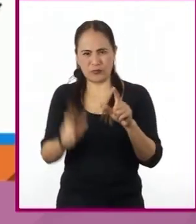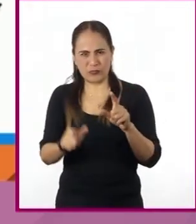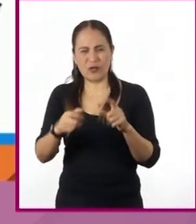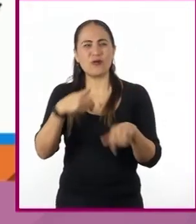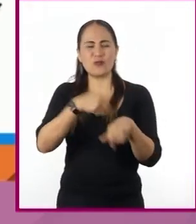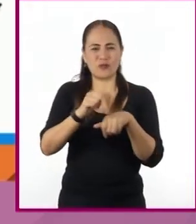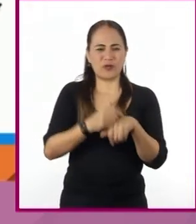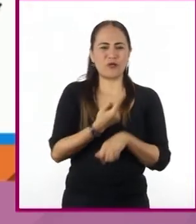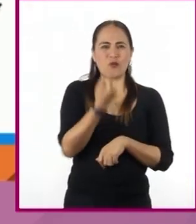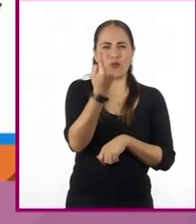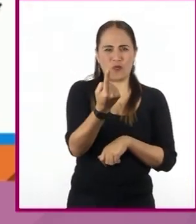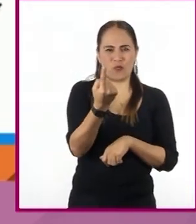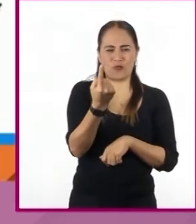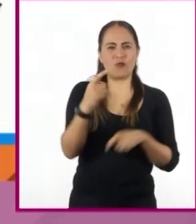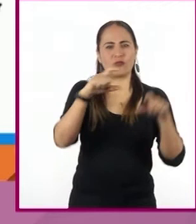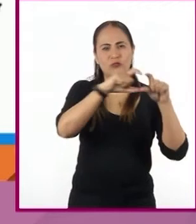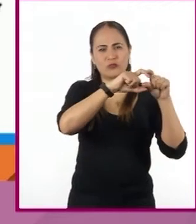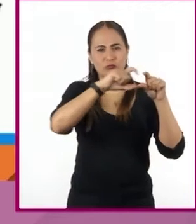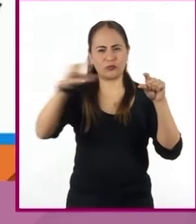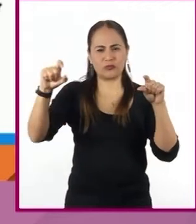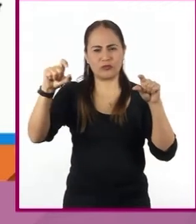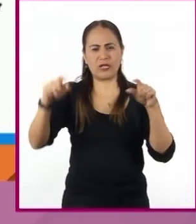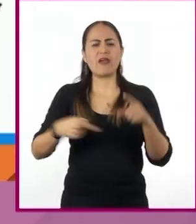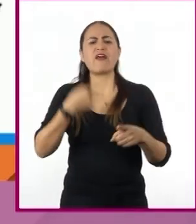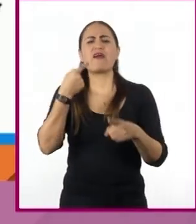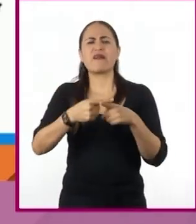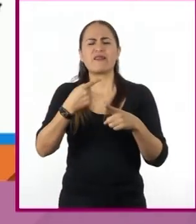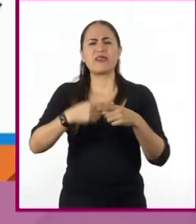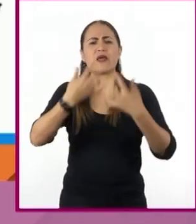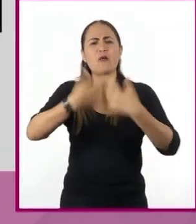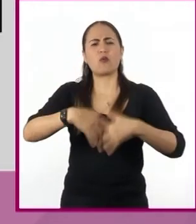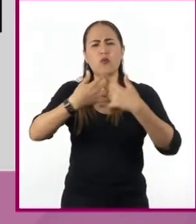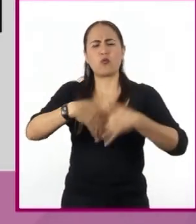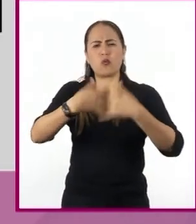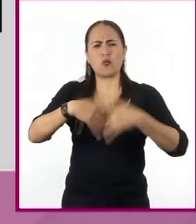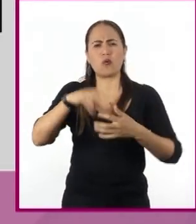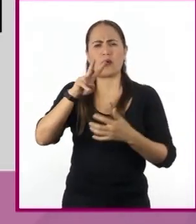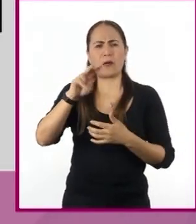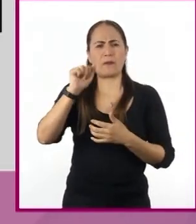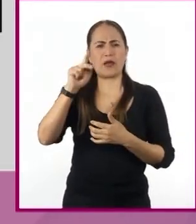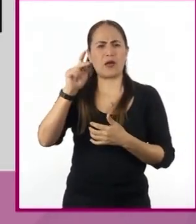que está en sentido horizontal. ¿Quién fue el inventor de la máquina de vapor?